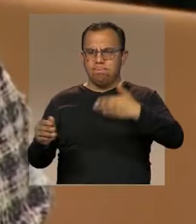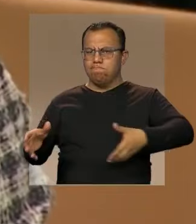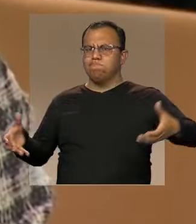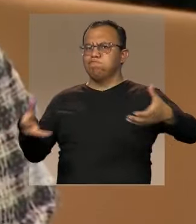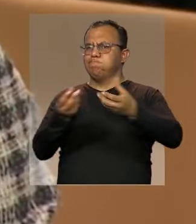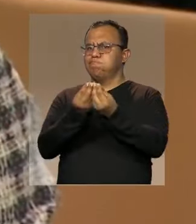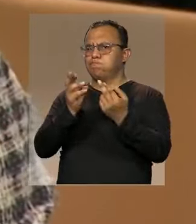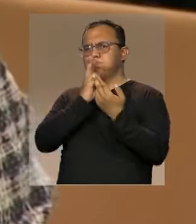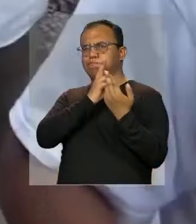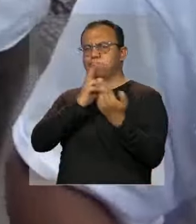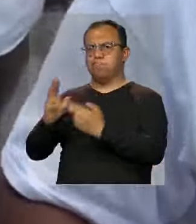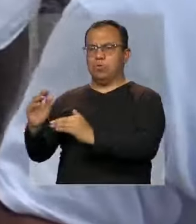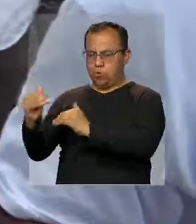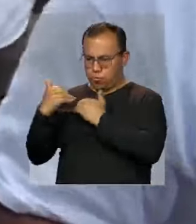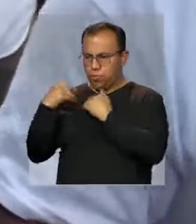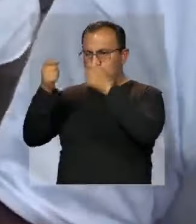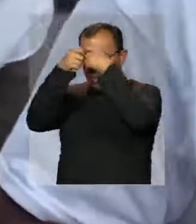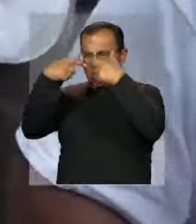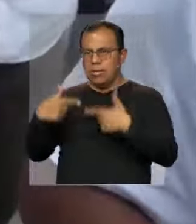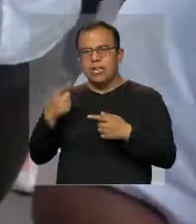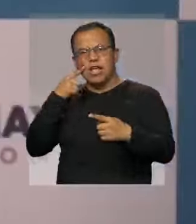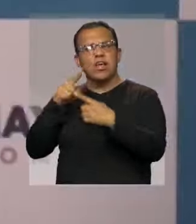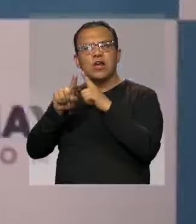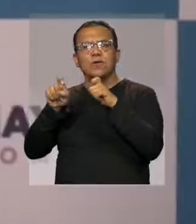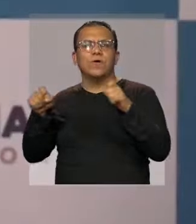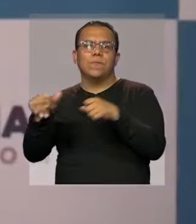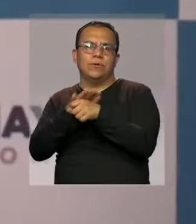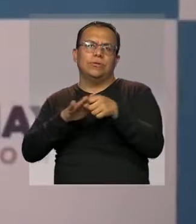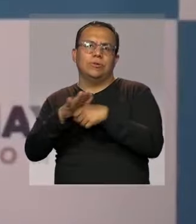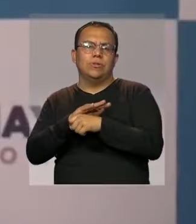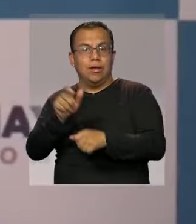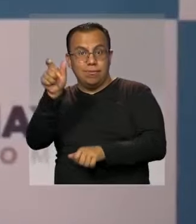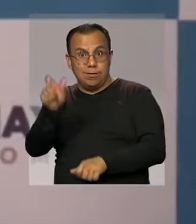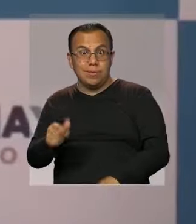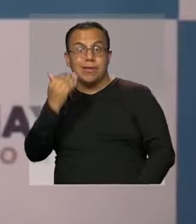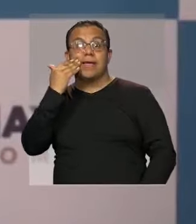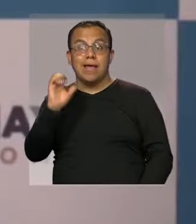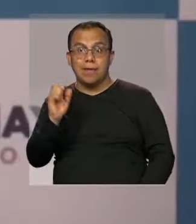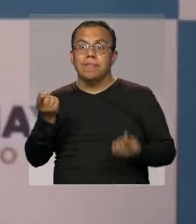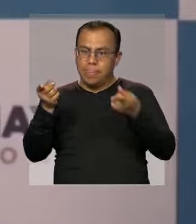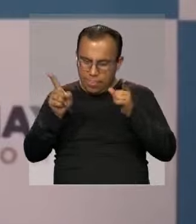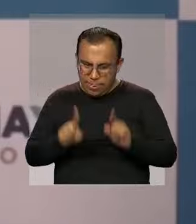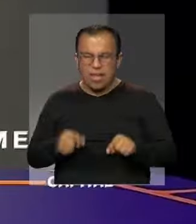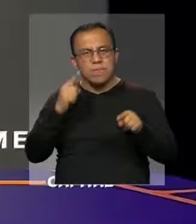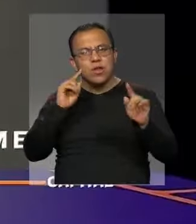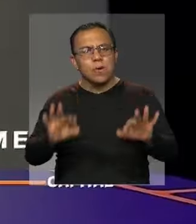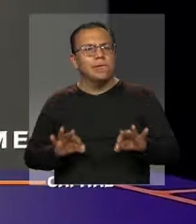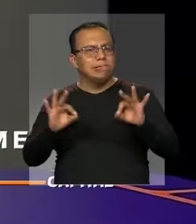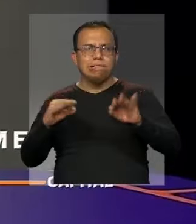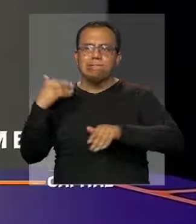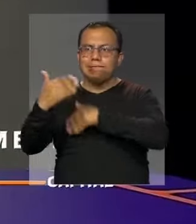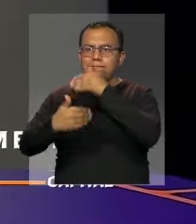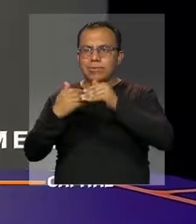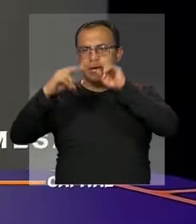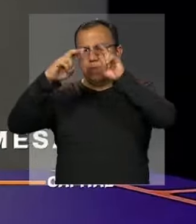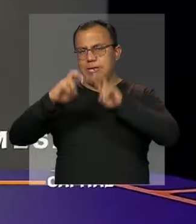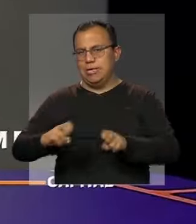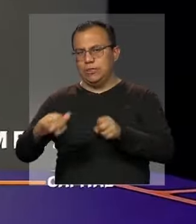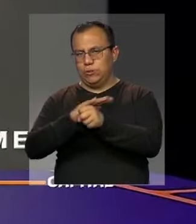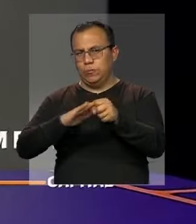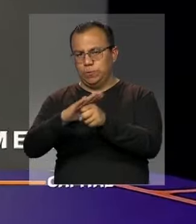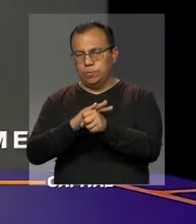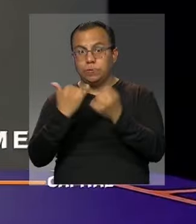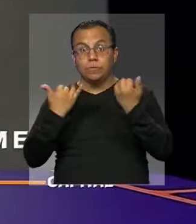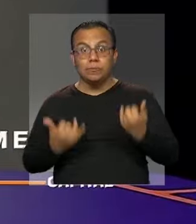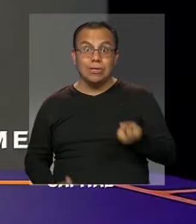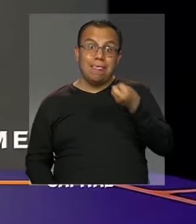tribunal responsabilizó al Estado por las agresiones cometidas contra la periodista, así como por la ineficiencia en la investigación del caso. De